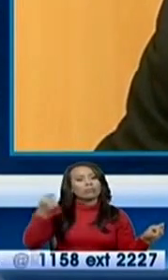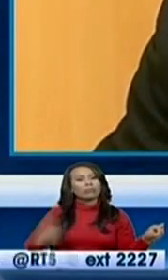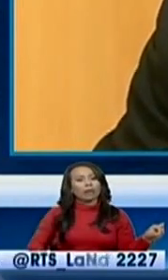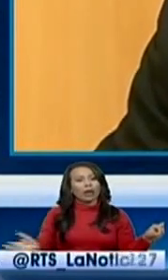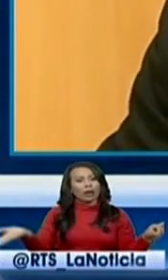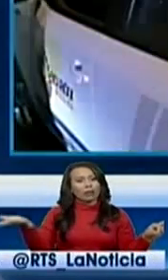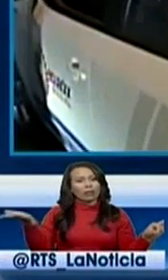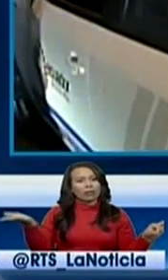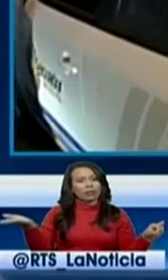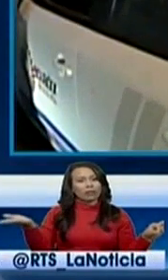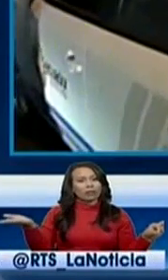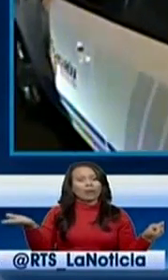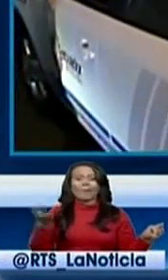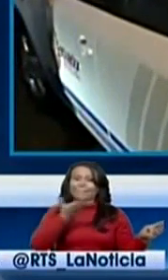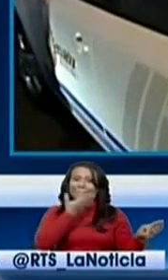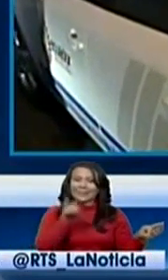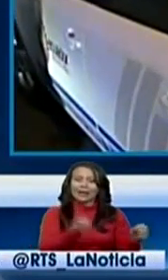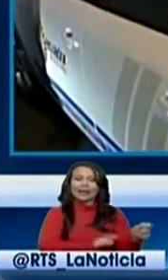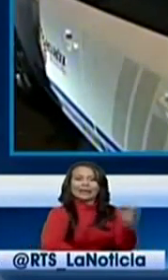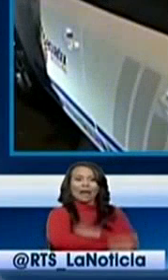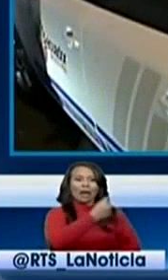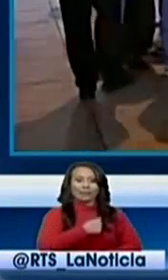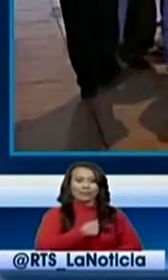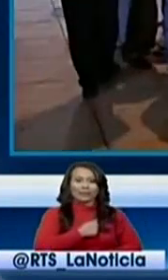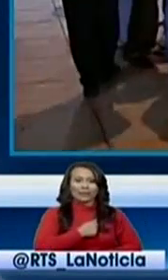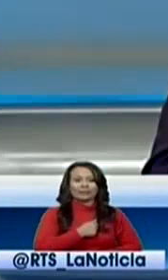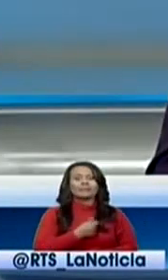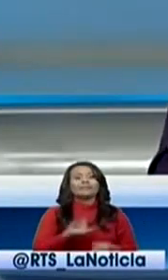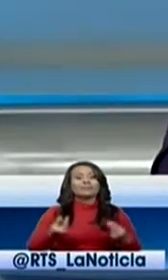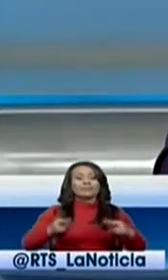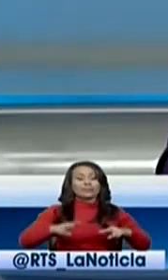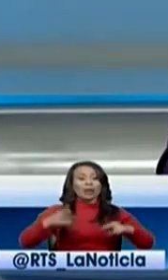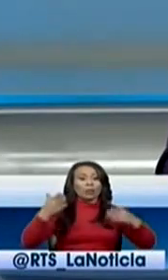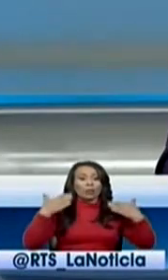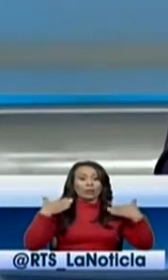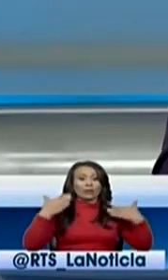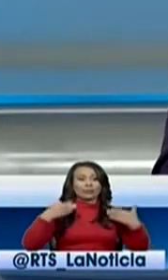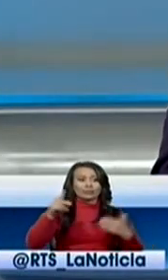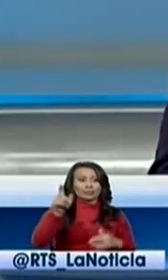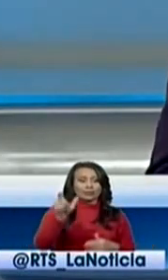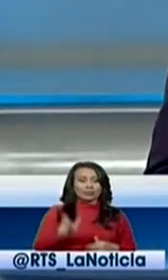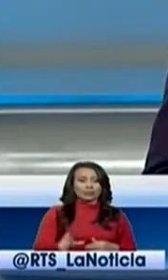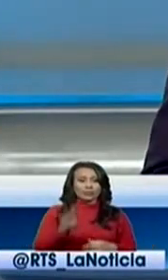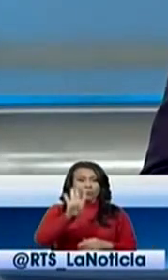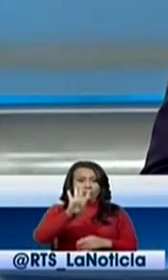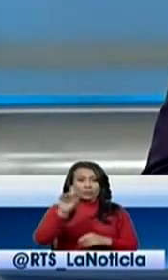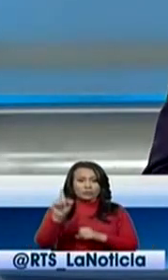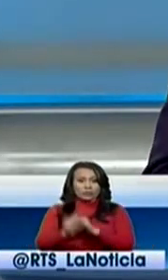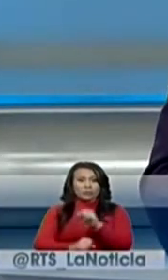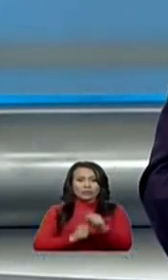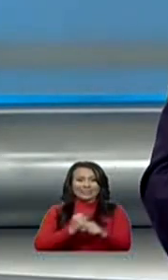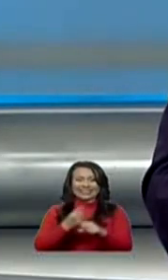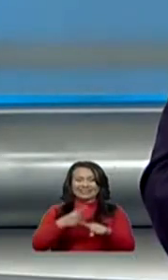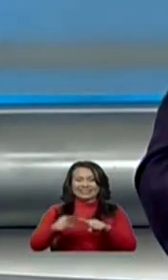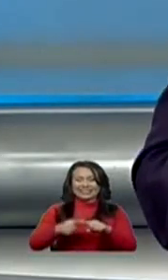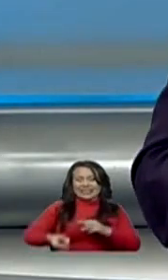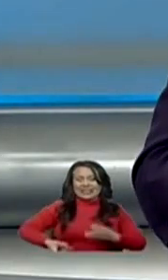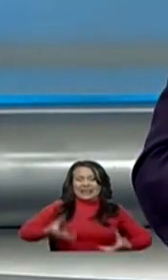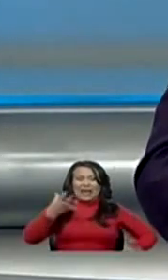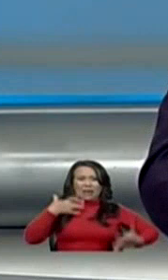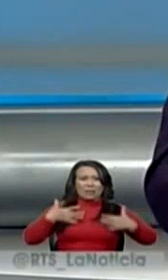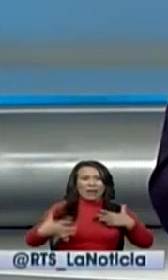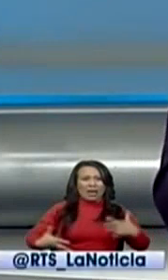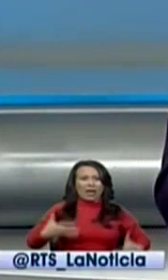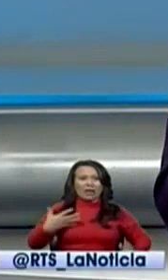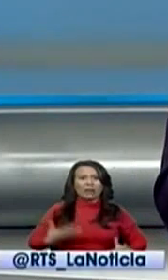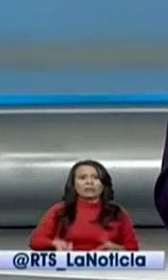Sería bueno que se piense en eso. En Guayaquil, un ciudadano de aproximadamente 41 años sufrió múltiples quemaduras en su cuerpo tras